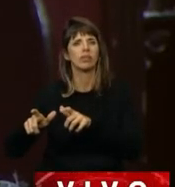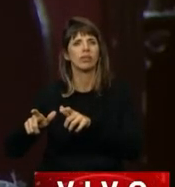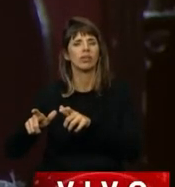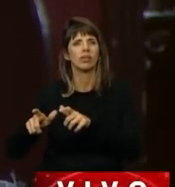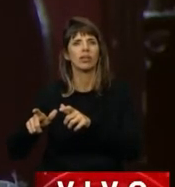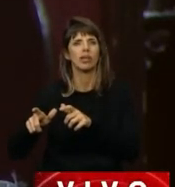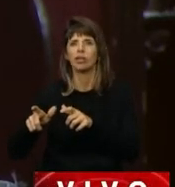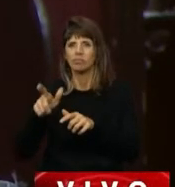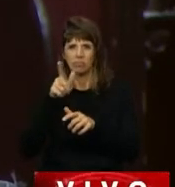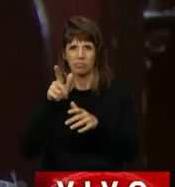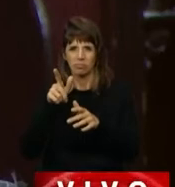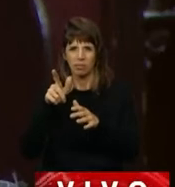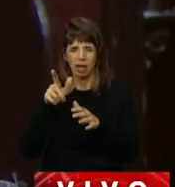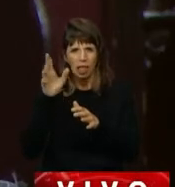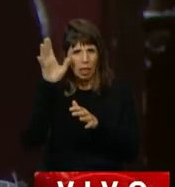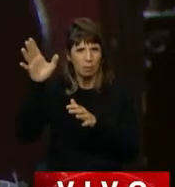casi diría burlesca